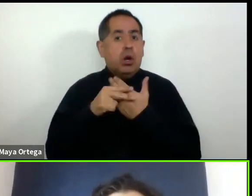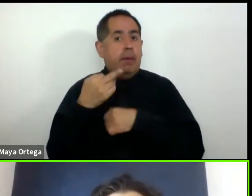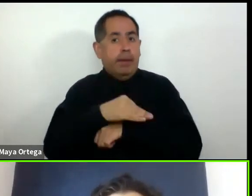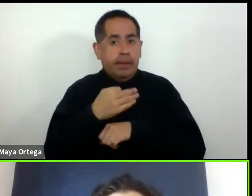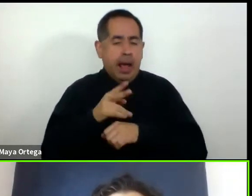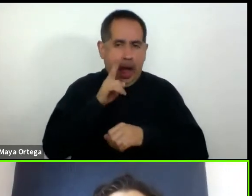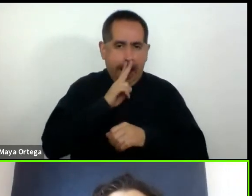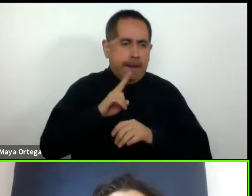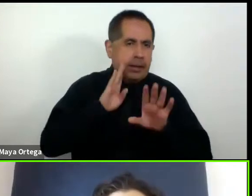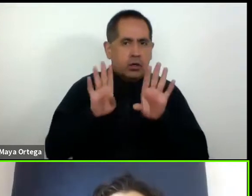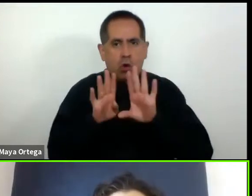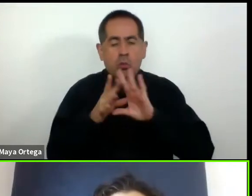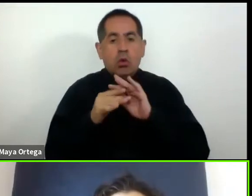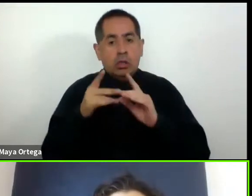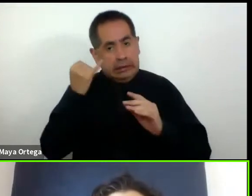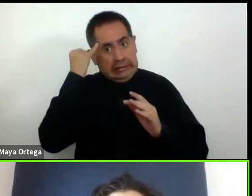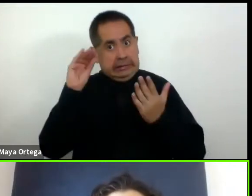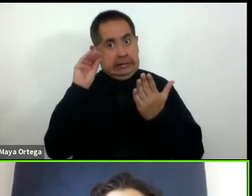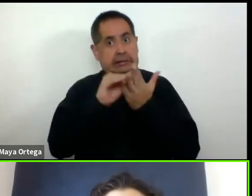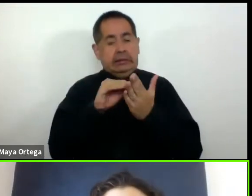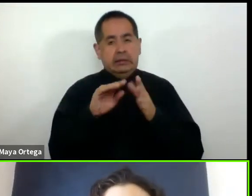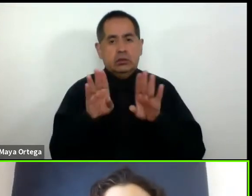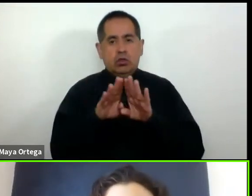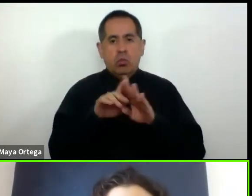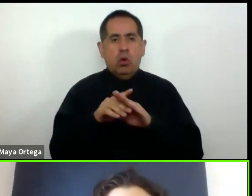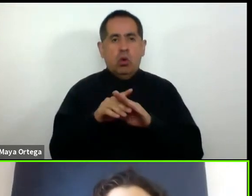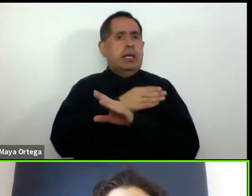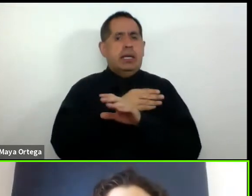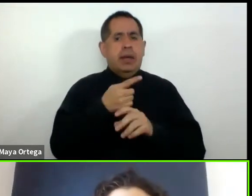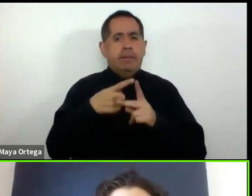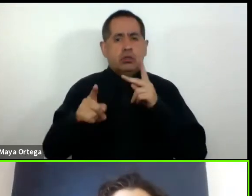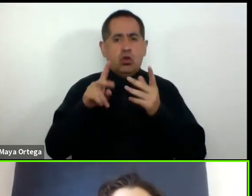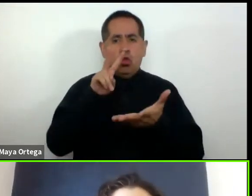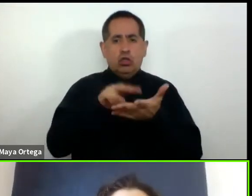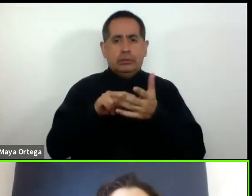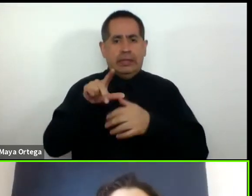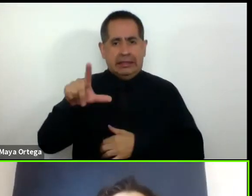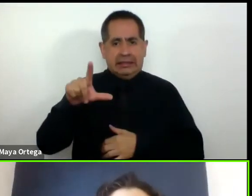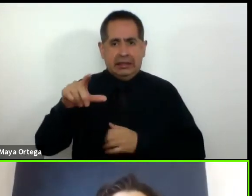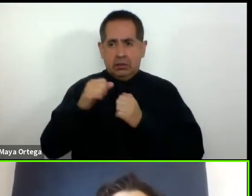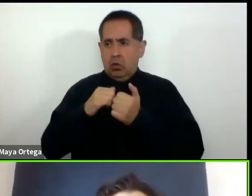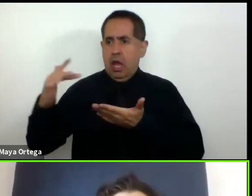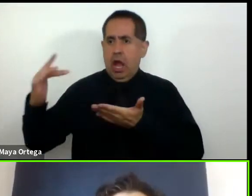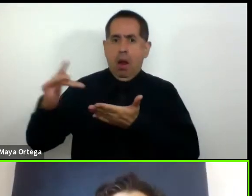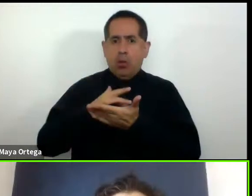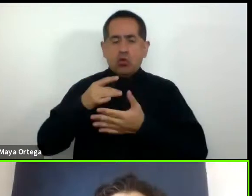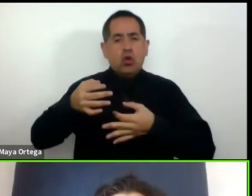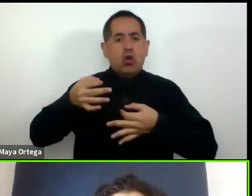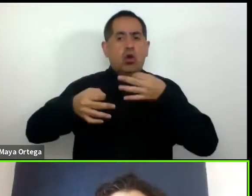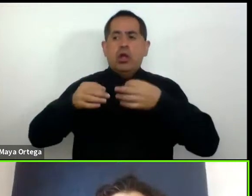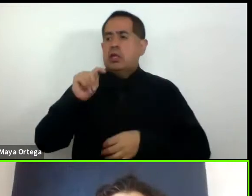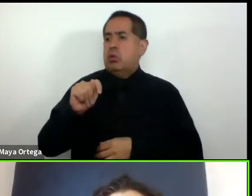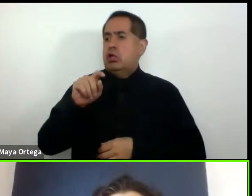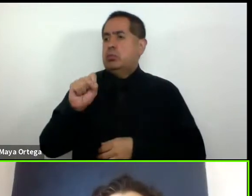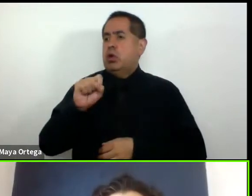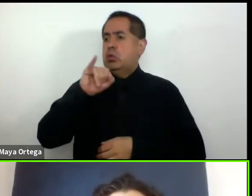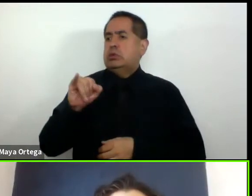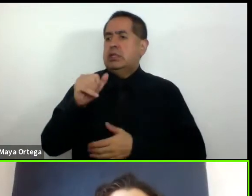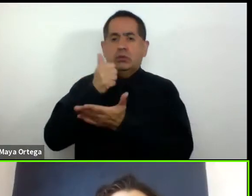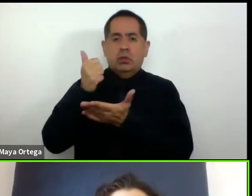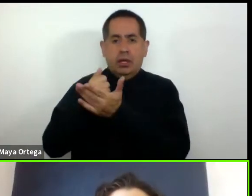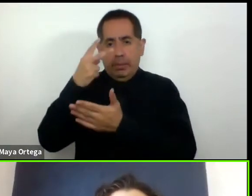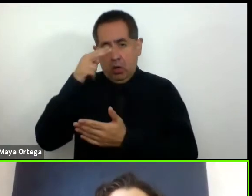no tan piloto, que hemos implementado desde el 2017 con el apoyo del Tribunal Superior de Justicia de la Ciudad de